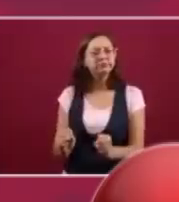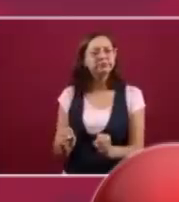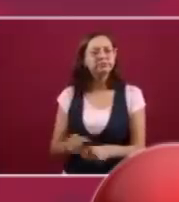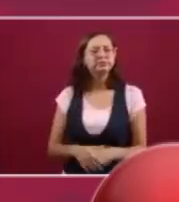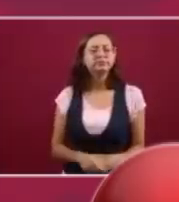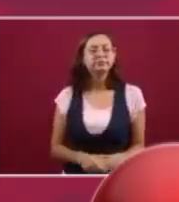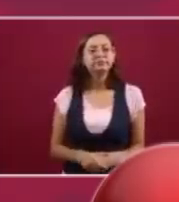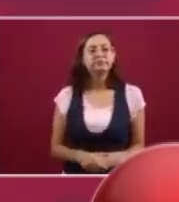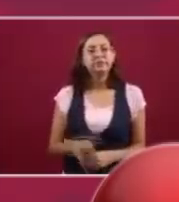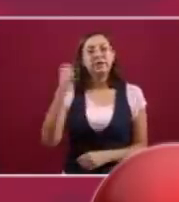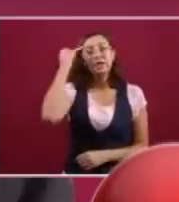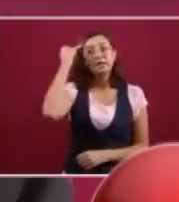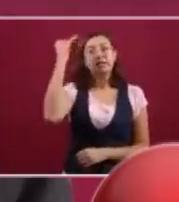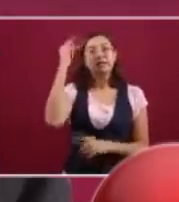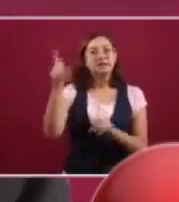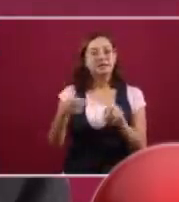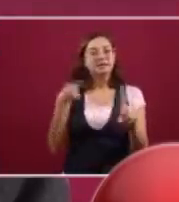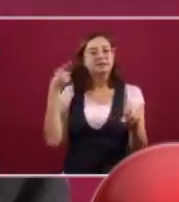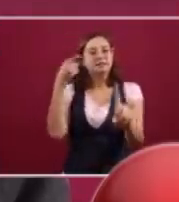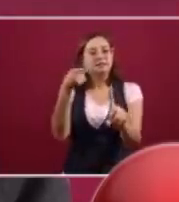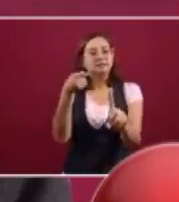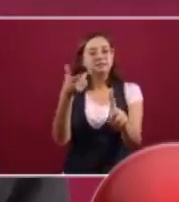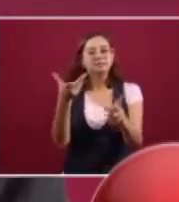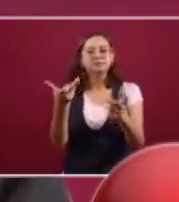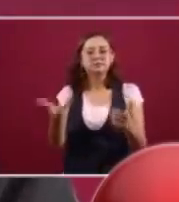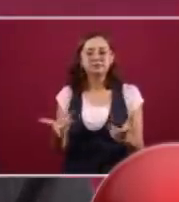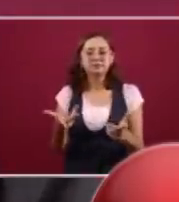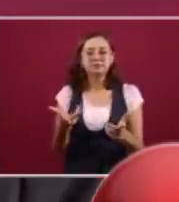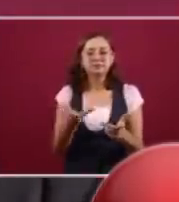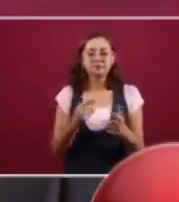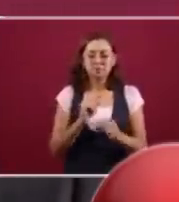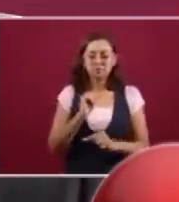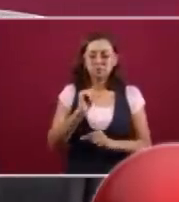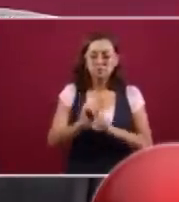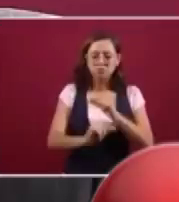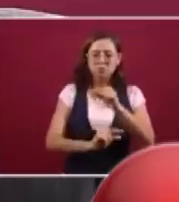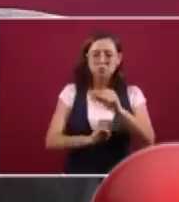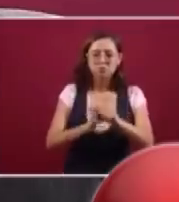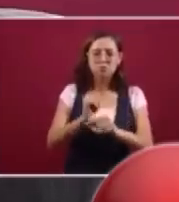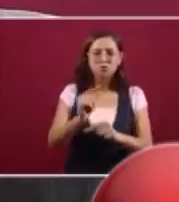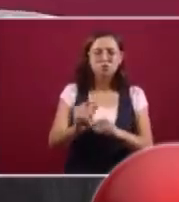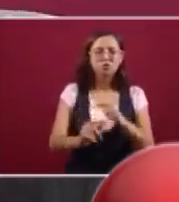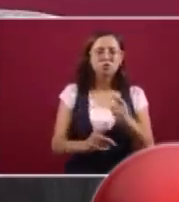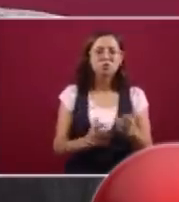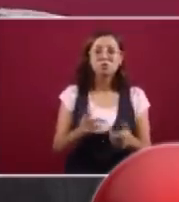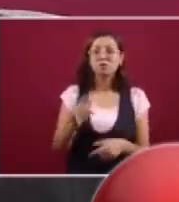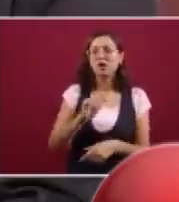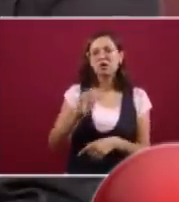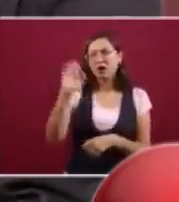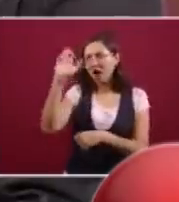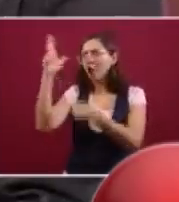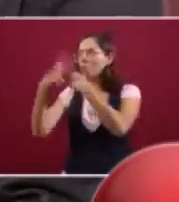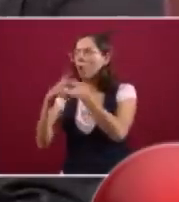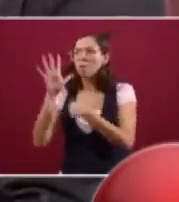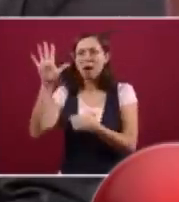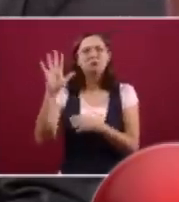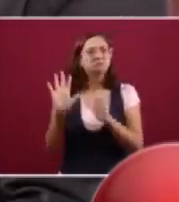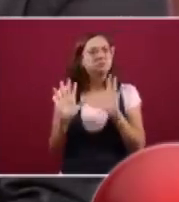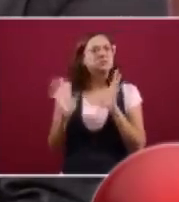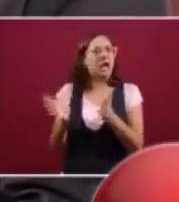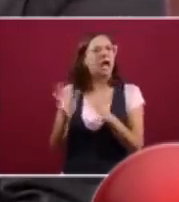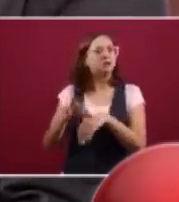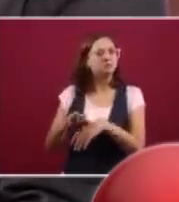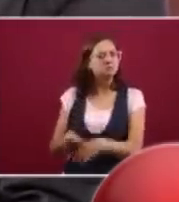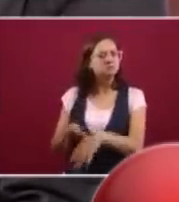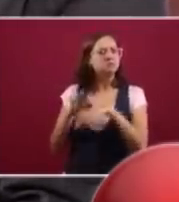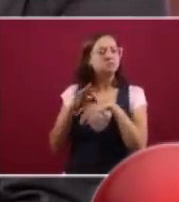un ideal, se ha convertido en realidad en países europeos. Yo creo que después